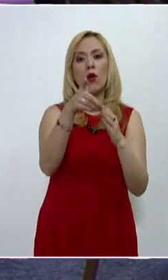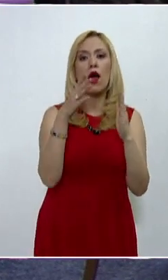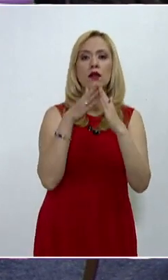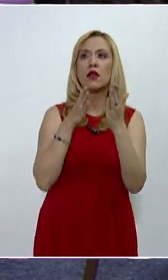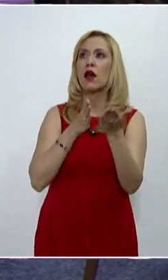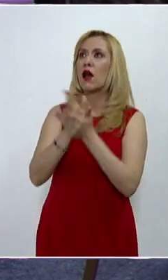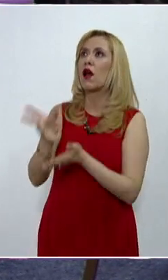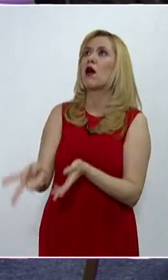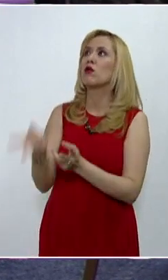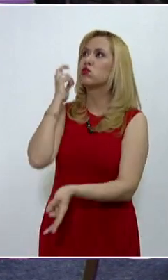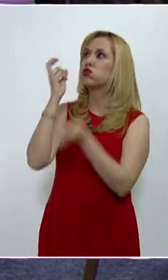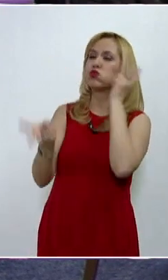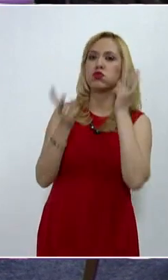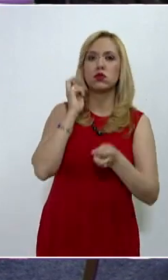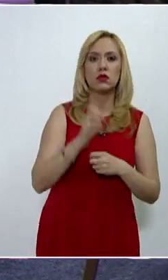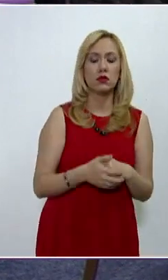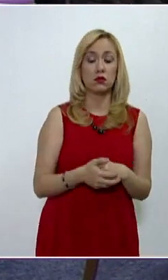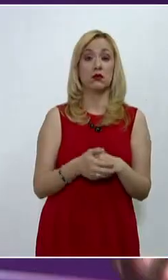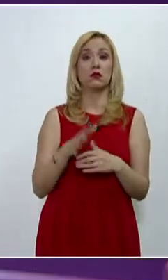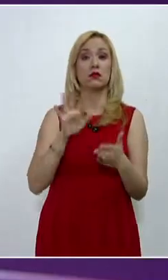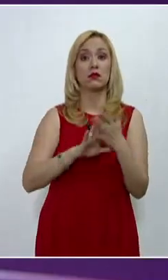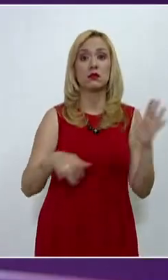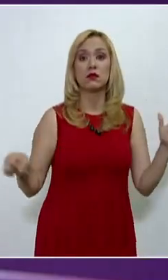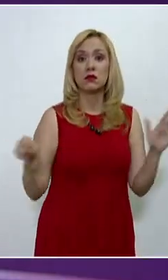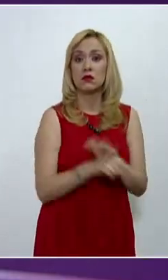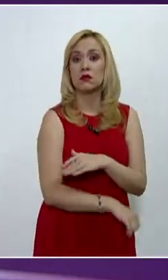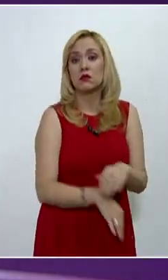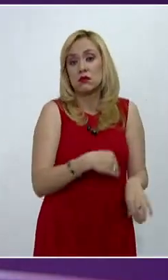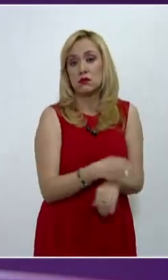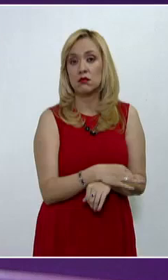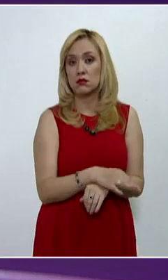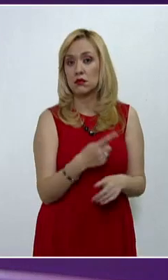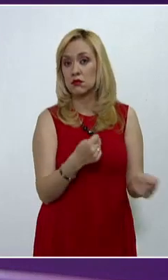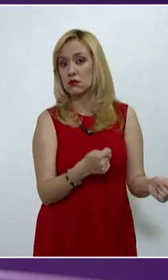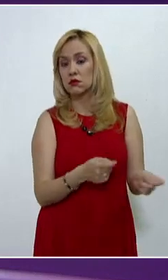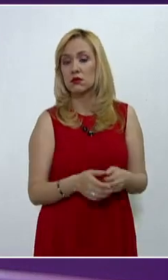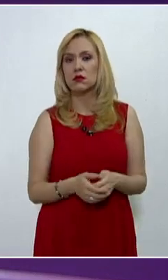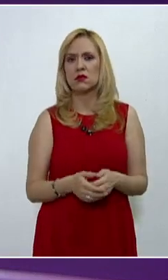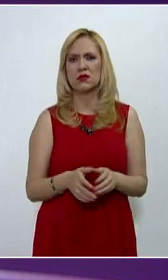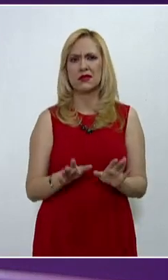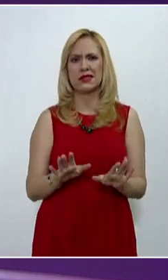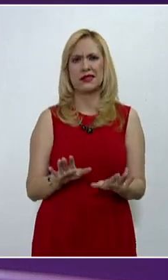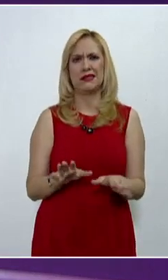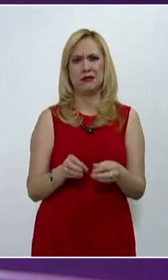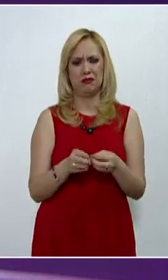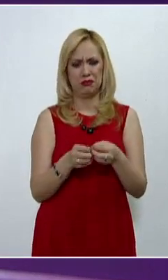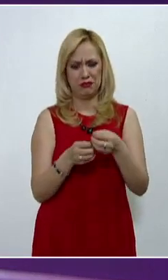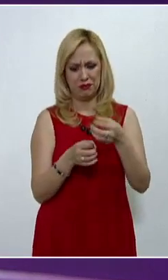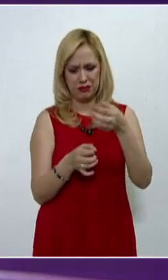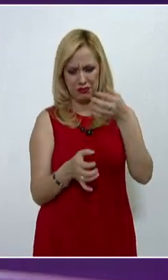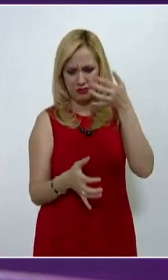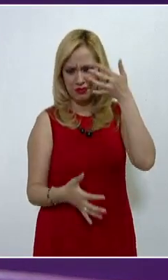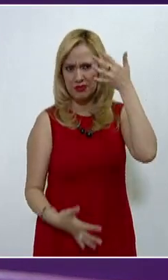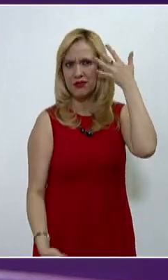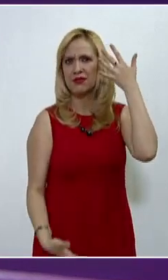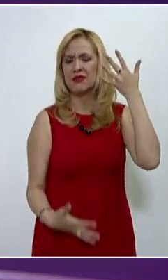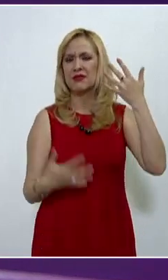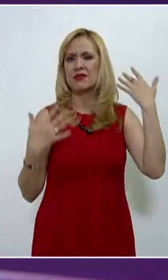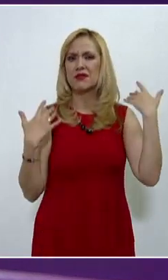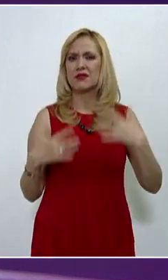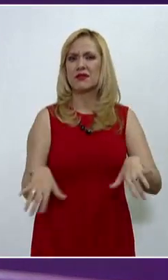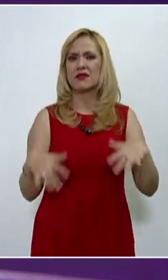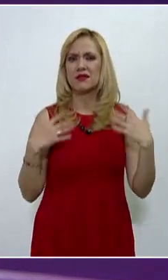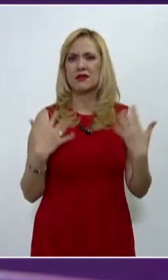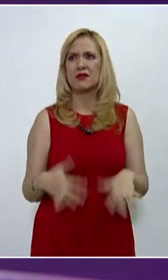en general tipos delictivos que agrupan de hecho muchas otras conductas delictivas. Entonces es un racimo, como bien lo apuntabas, que